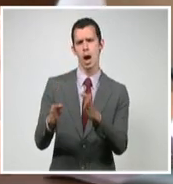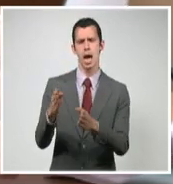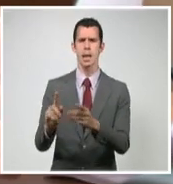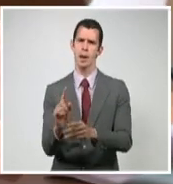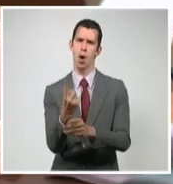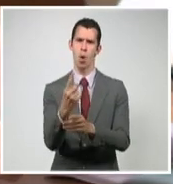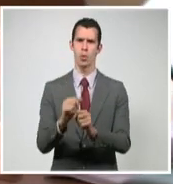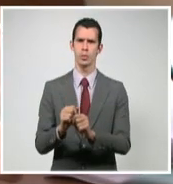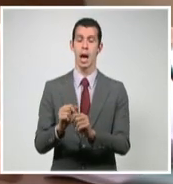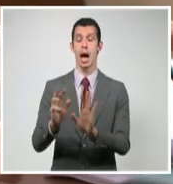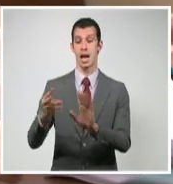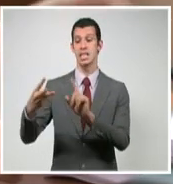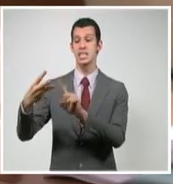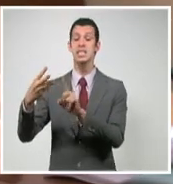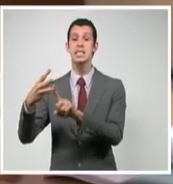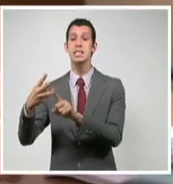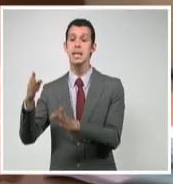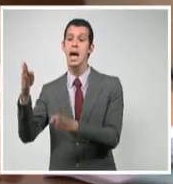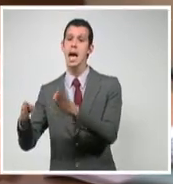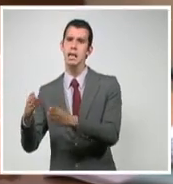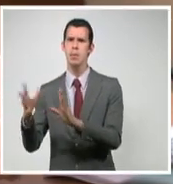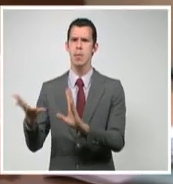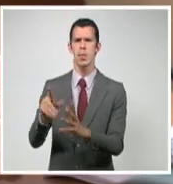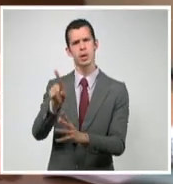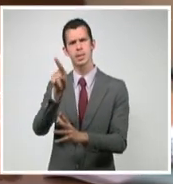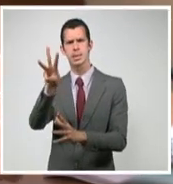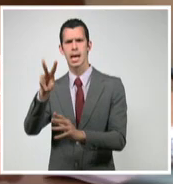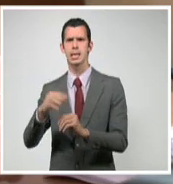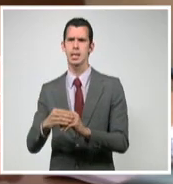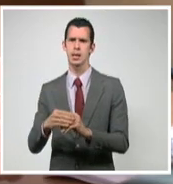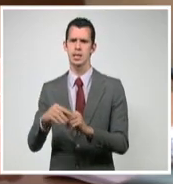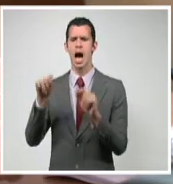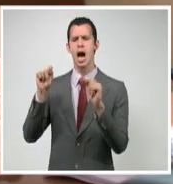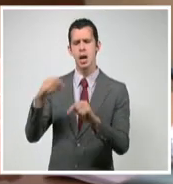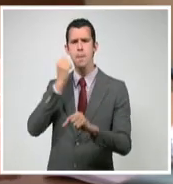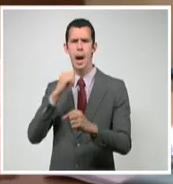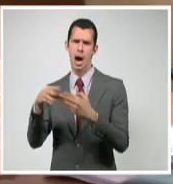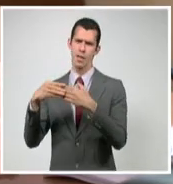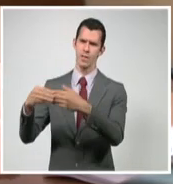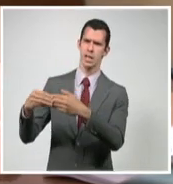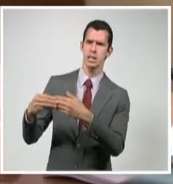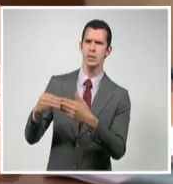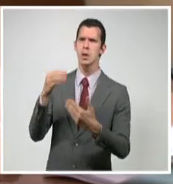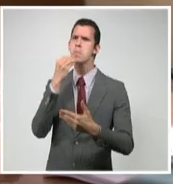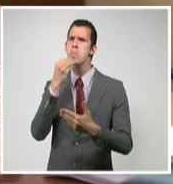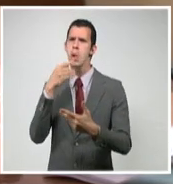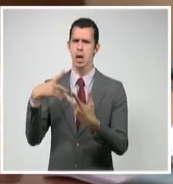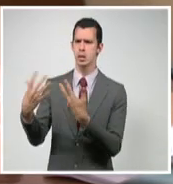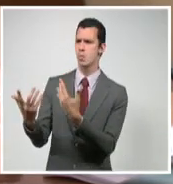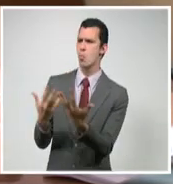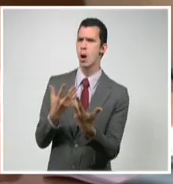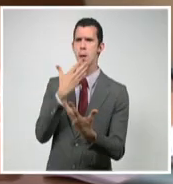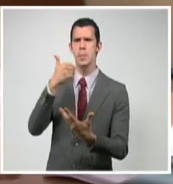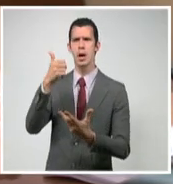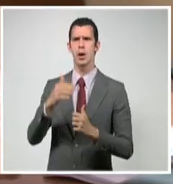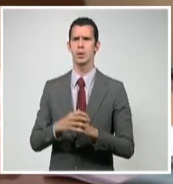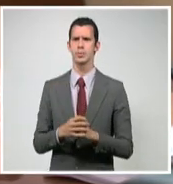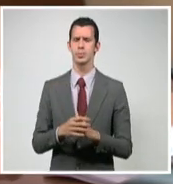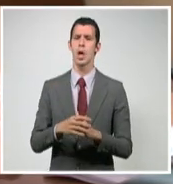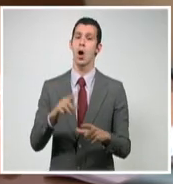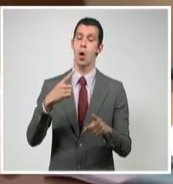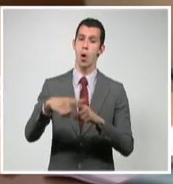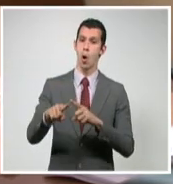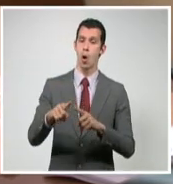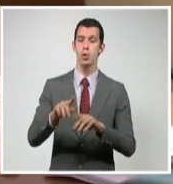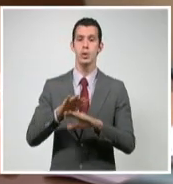recuperación tendríamos 13 municipios en la fase 3 de la etapa de recuperación tendríamos 11 municipios y en